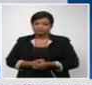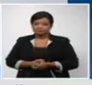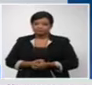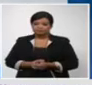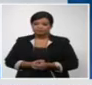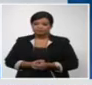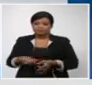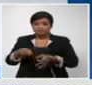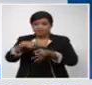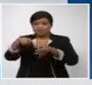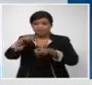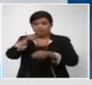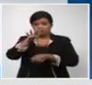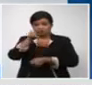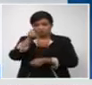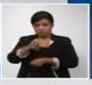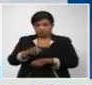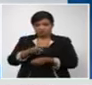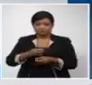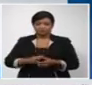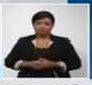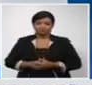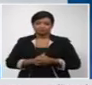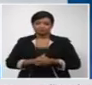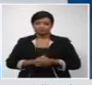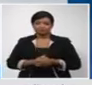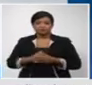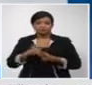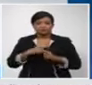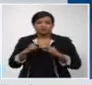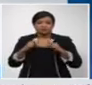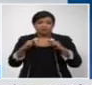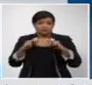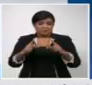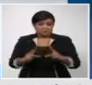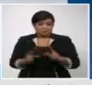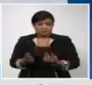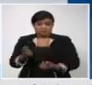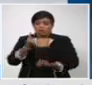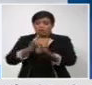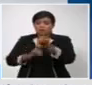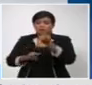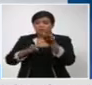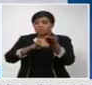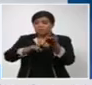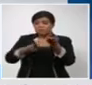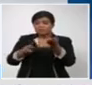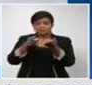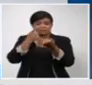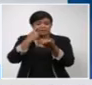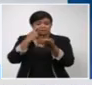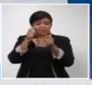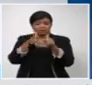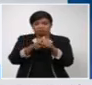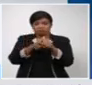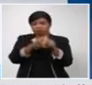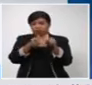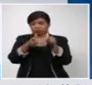casos confirmados ayer. Reitero, en algunos territorios cifras elevadas, como se ha venido